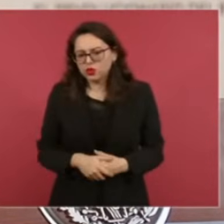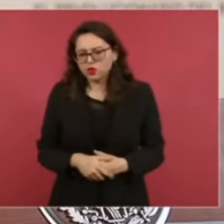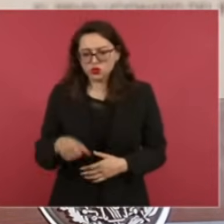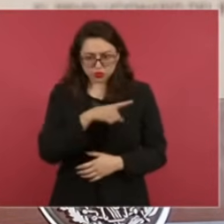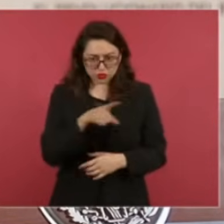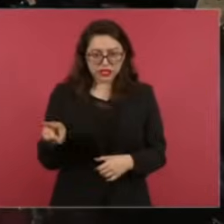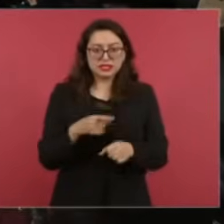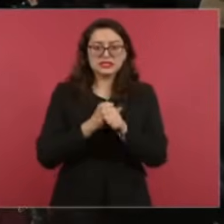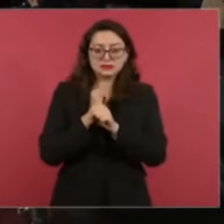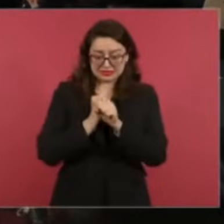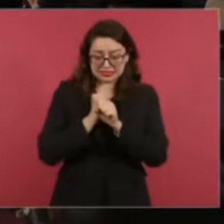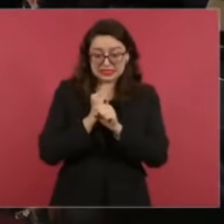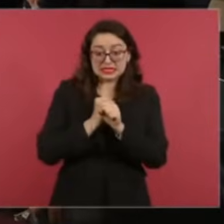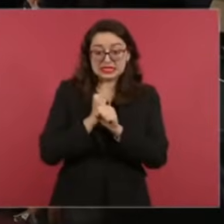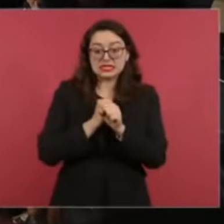el pueblo de México está bendito